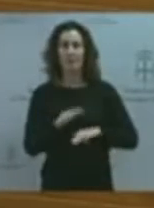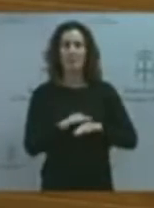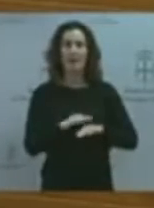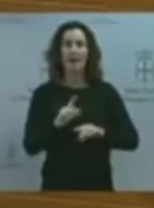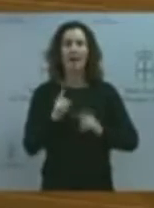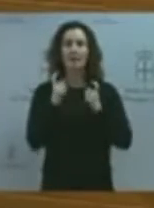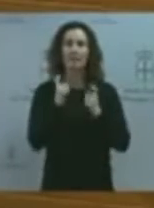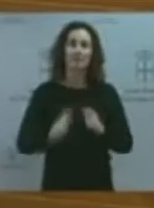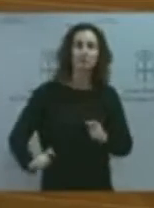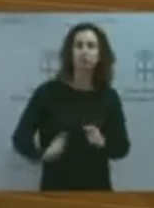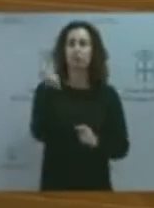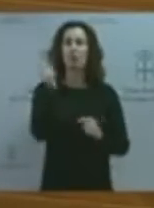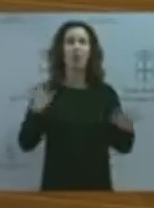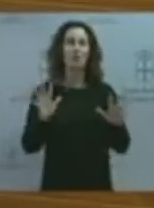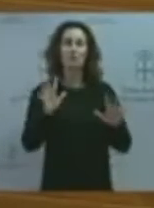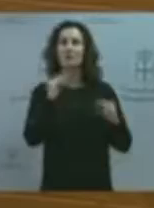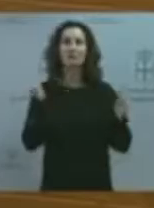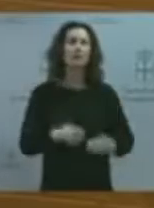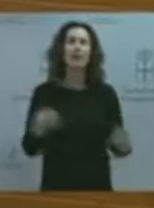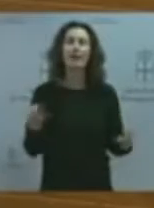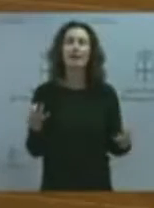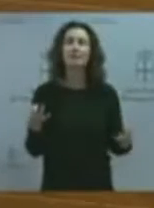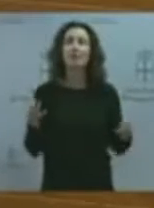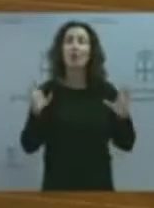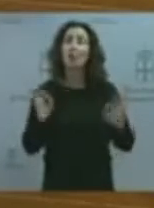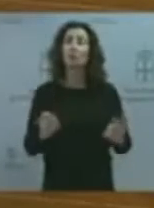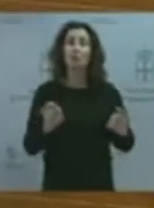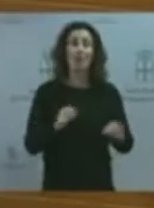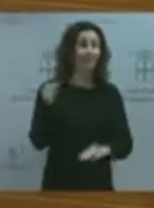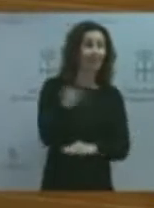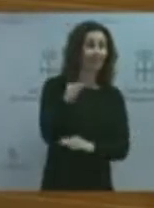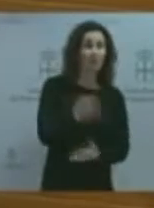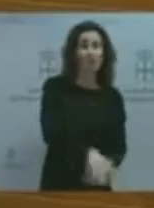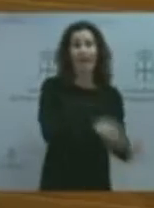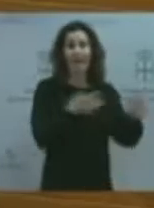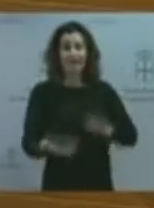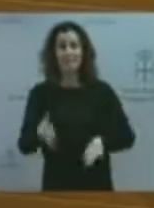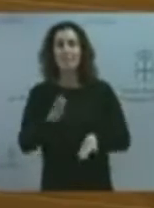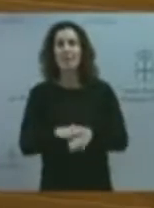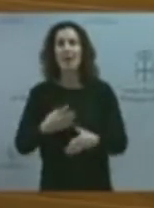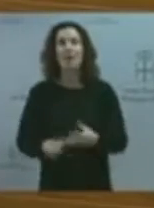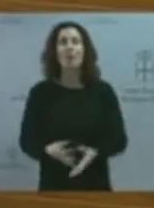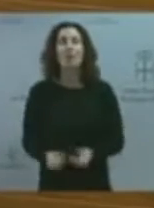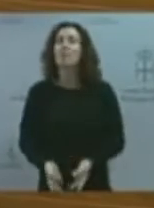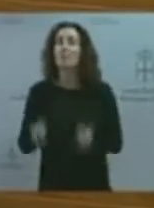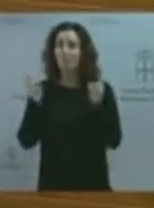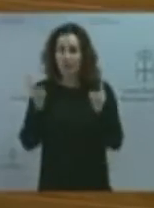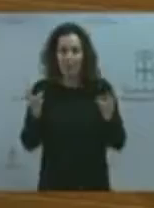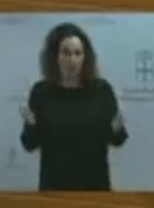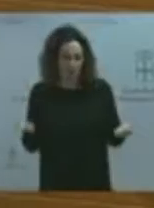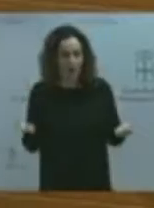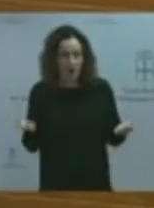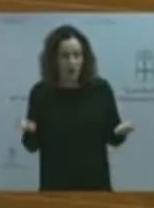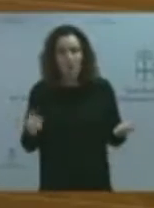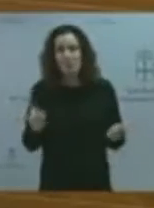consenso de la transición democrática. Y usted dice que no es posible. No fue posible construir, en este sentido, un régimen político en